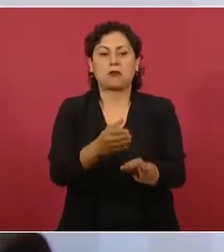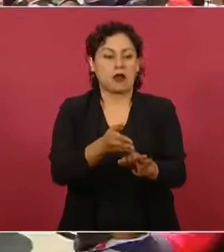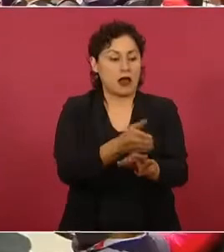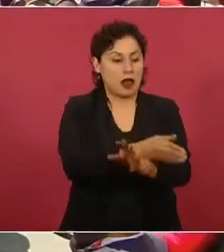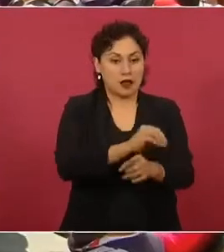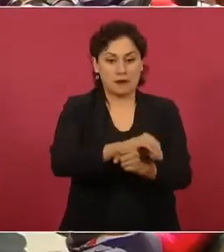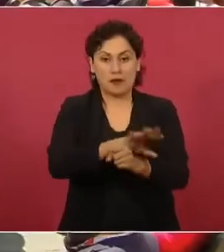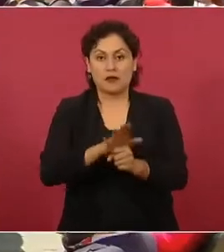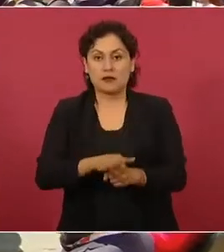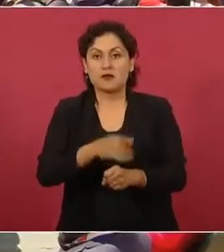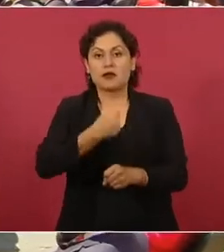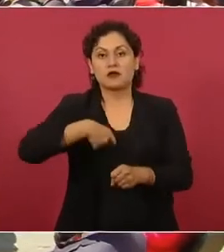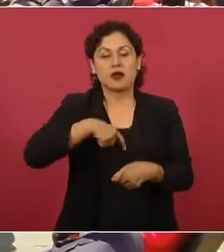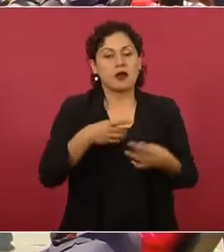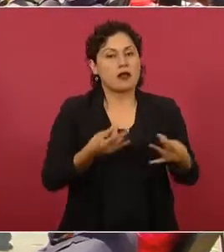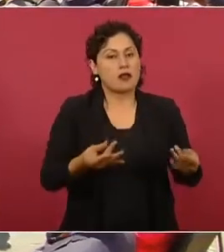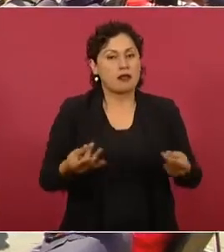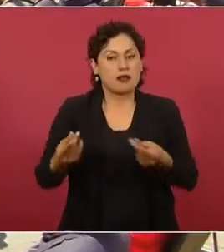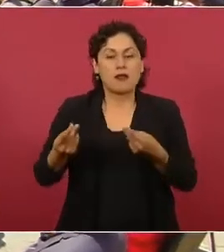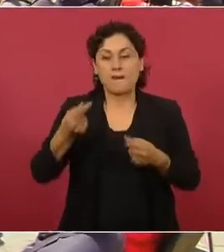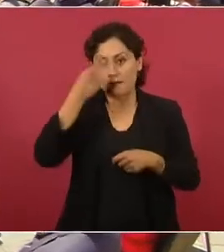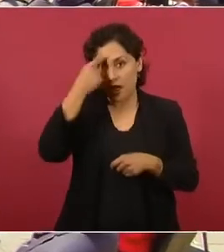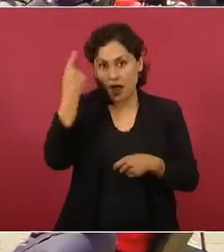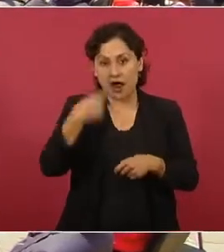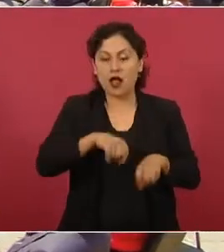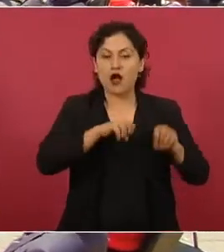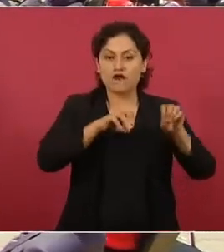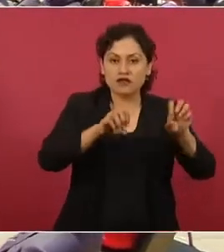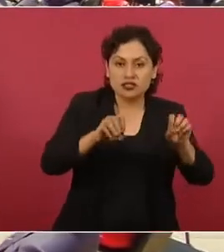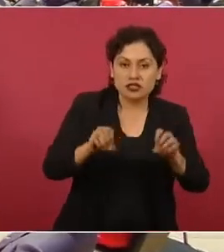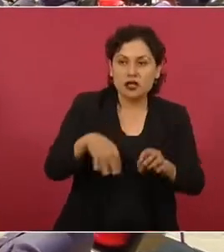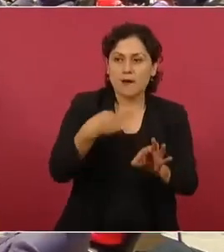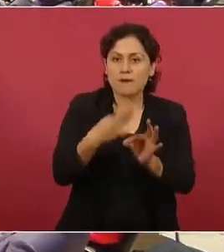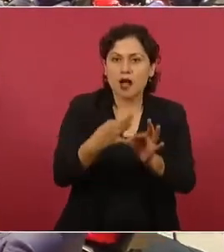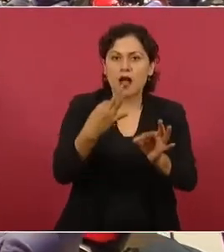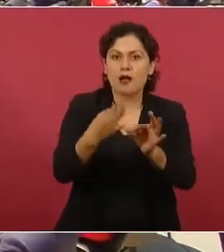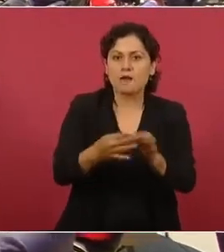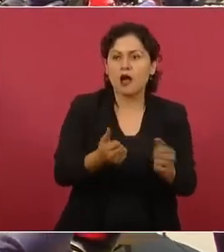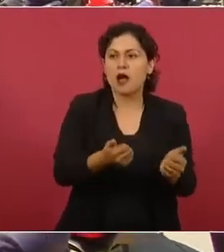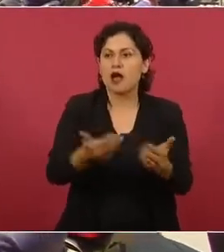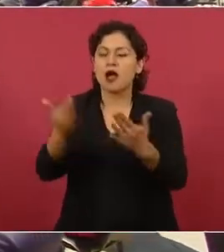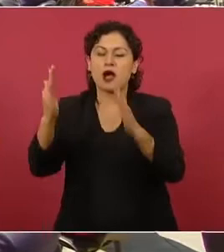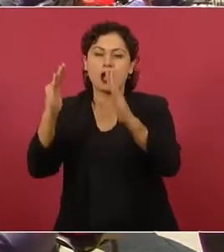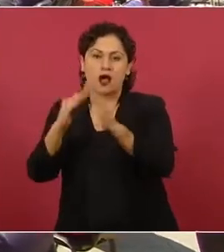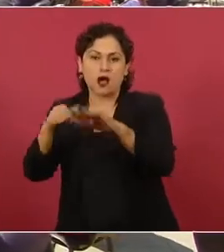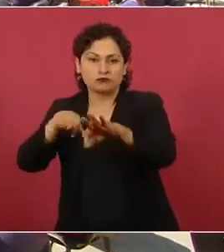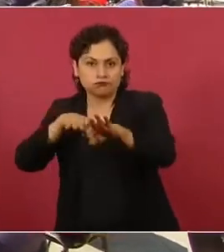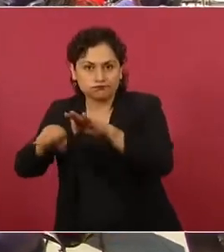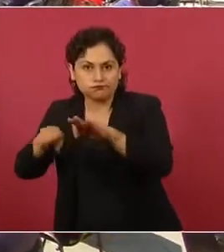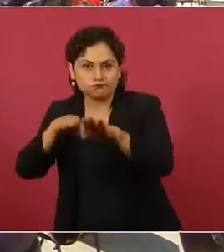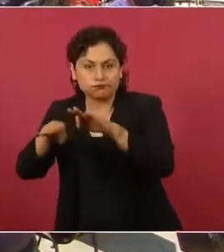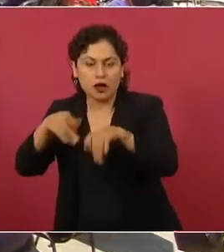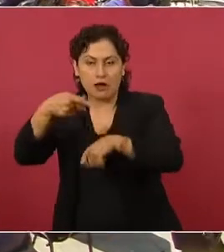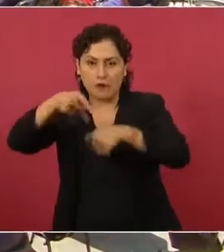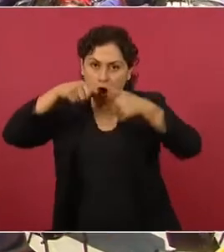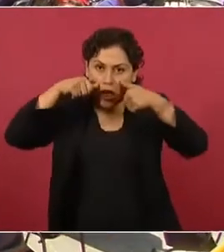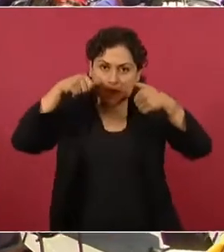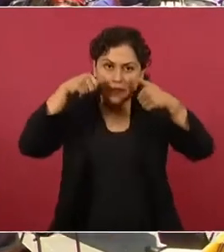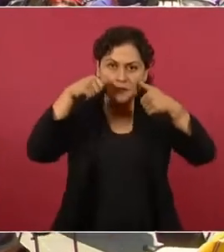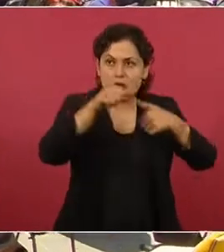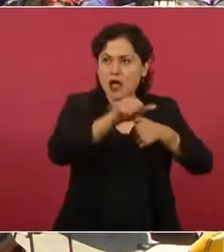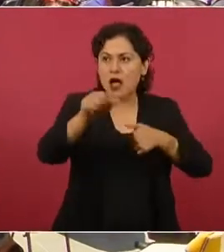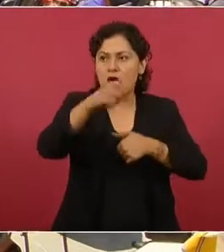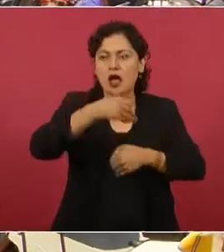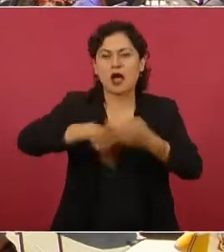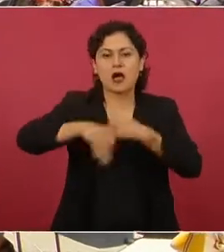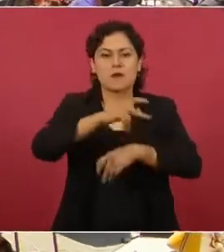digitalización de servicios, el reacondicionamiento de oficinas, trabajar a distancia y continuar atendiendo a millones de trabajadores y